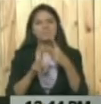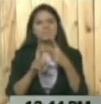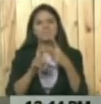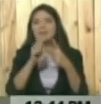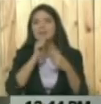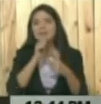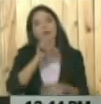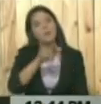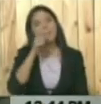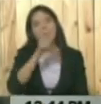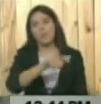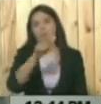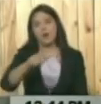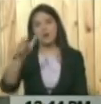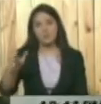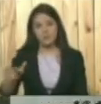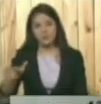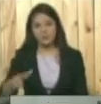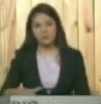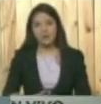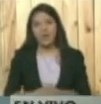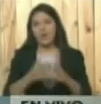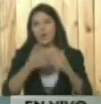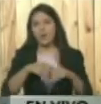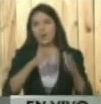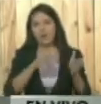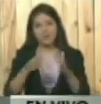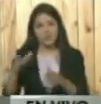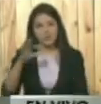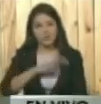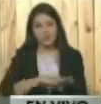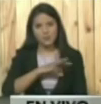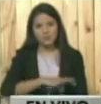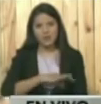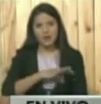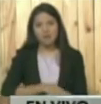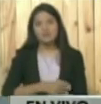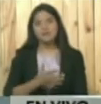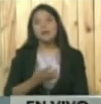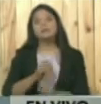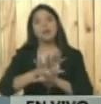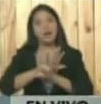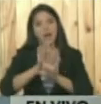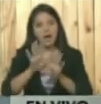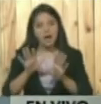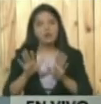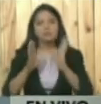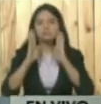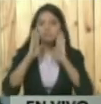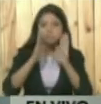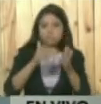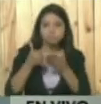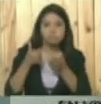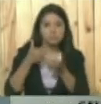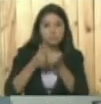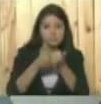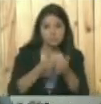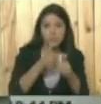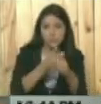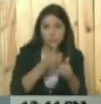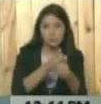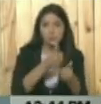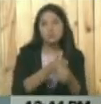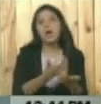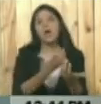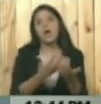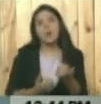poder popular, el poder social, las organizaciones sociales, debidamente asistidas y acompañadas por el